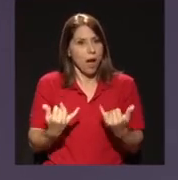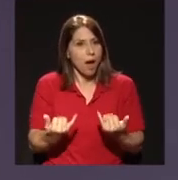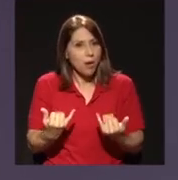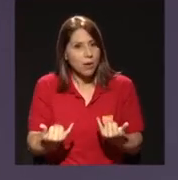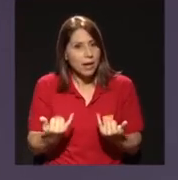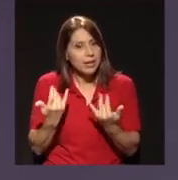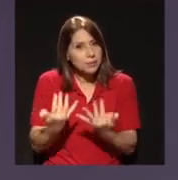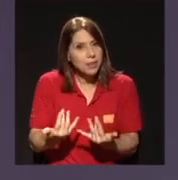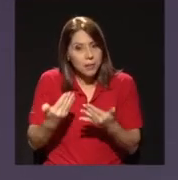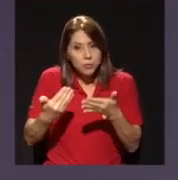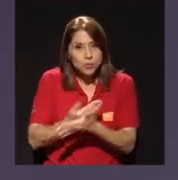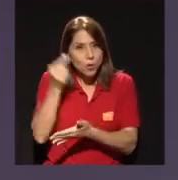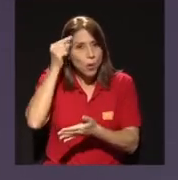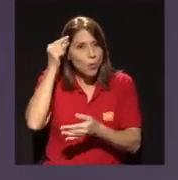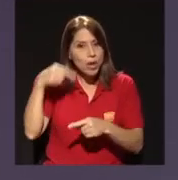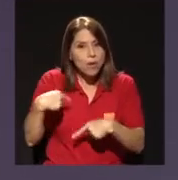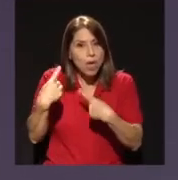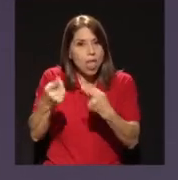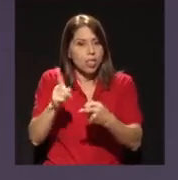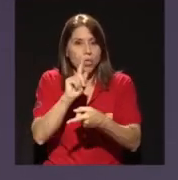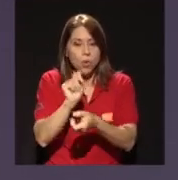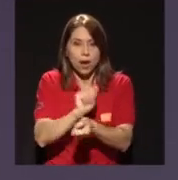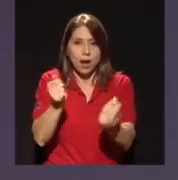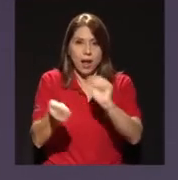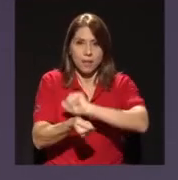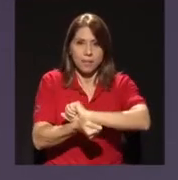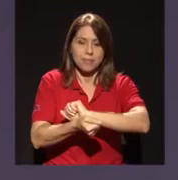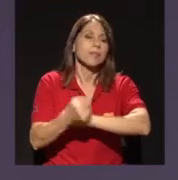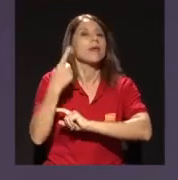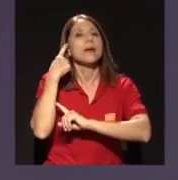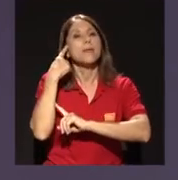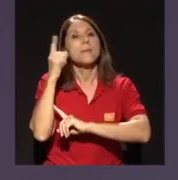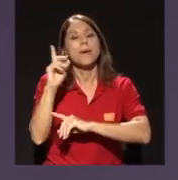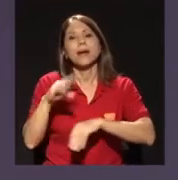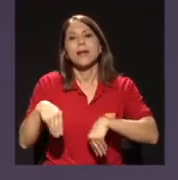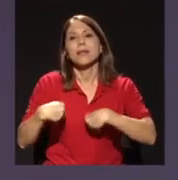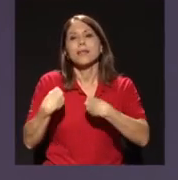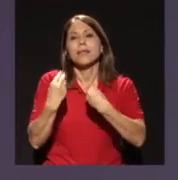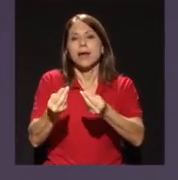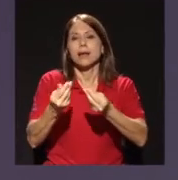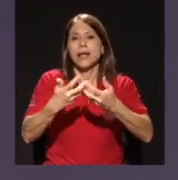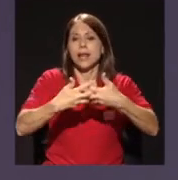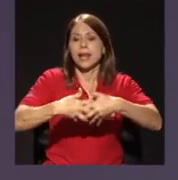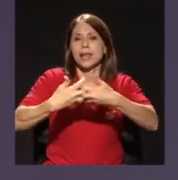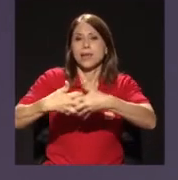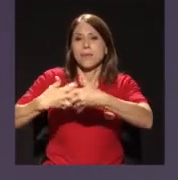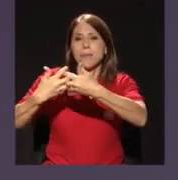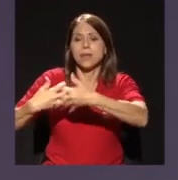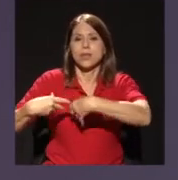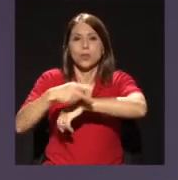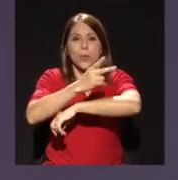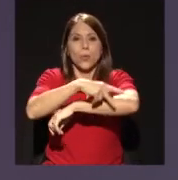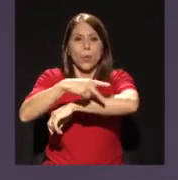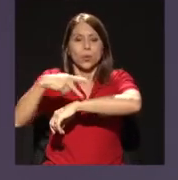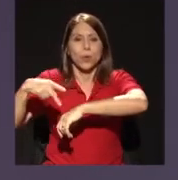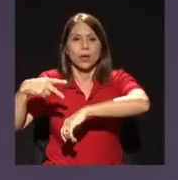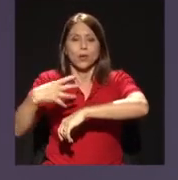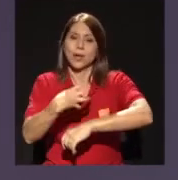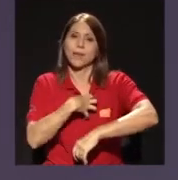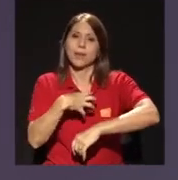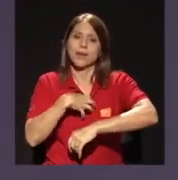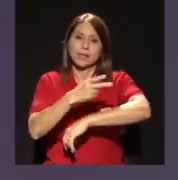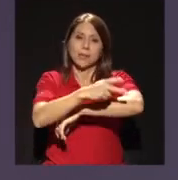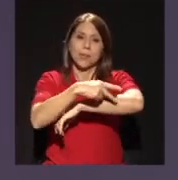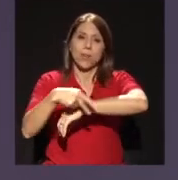con el nuevo gobierno, para poder dar el equipamiento portuario que merecen los puertos de Limón